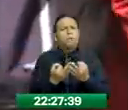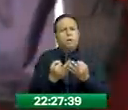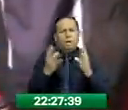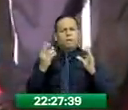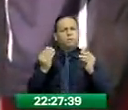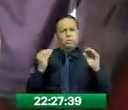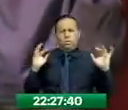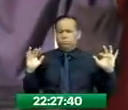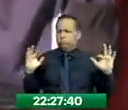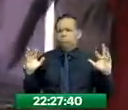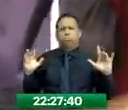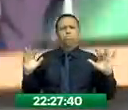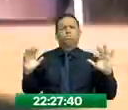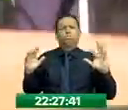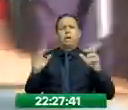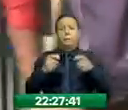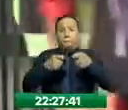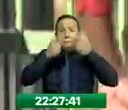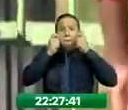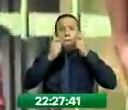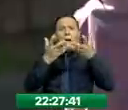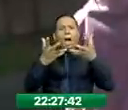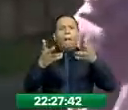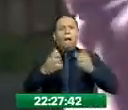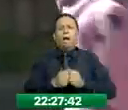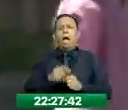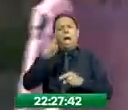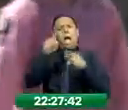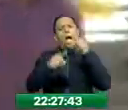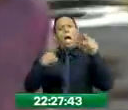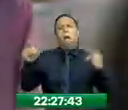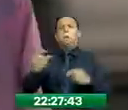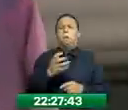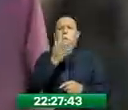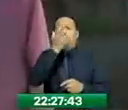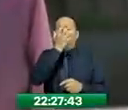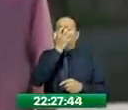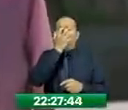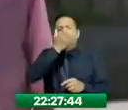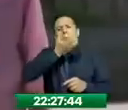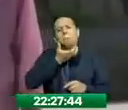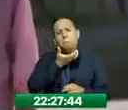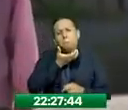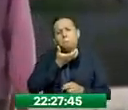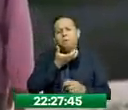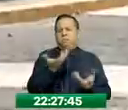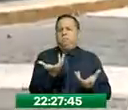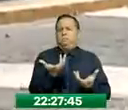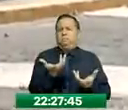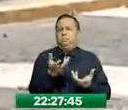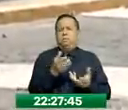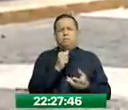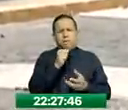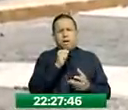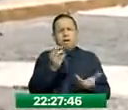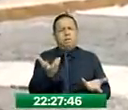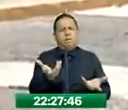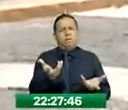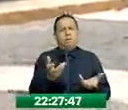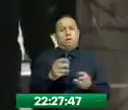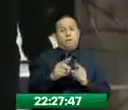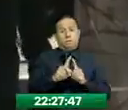mascarilla jóvenes usen el cubrebocas por momentos de modo correcto y por otros no el distanciamiento mientras se realizan los trámites